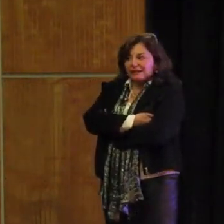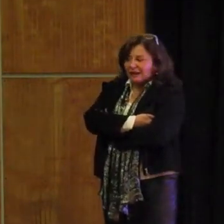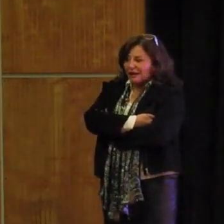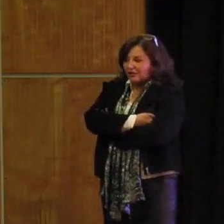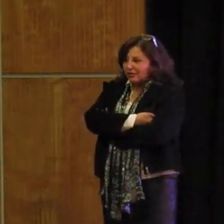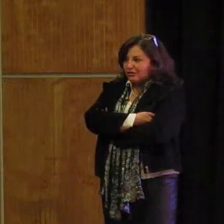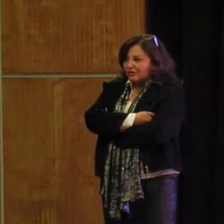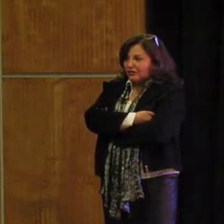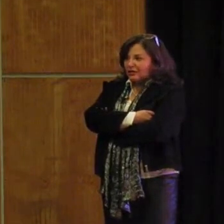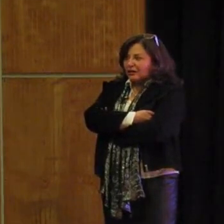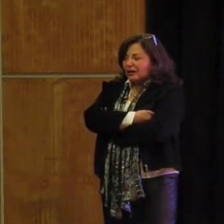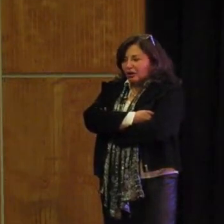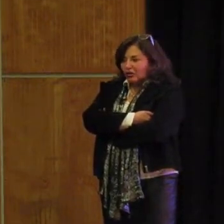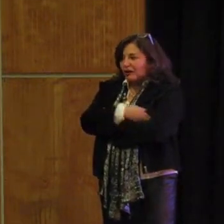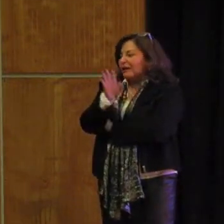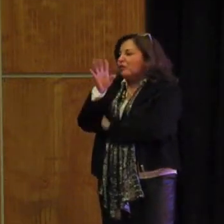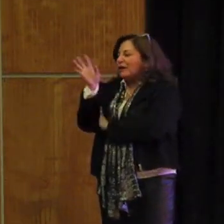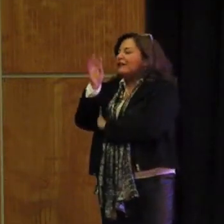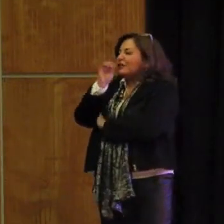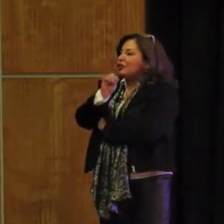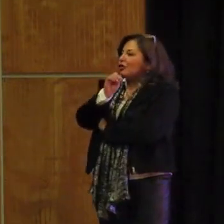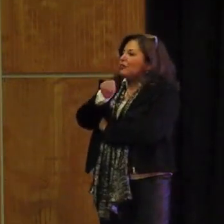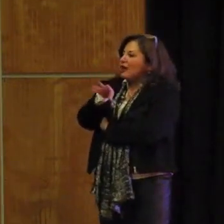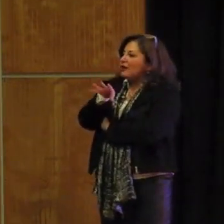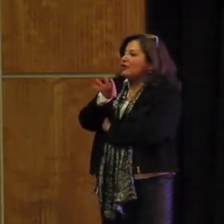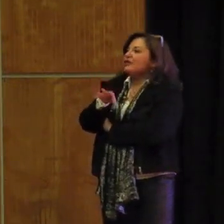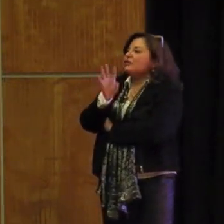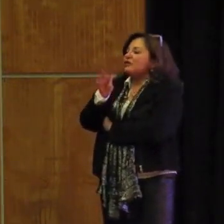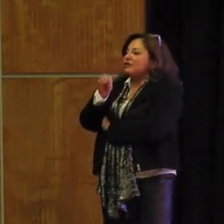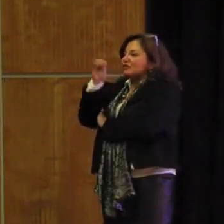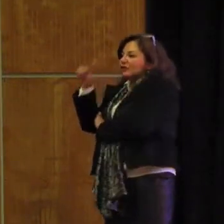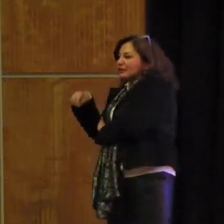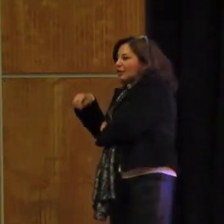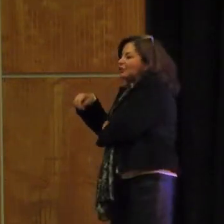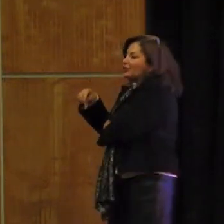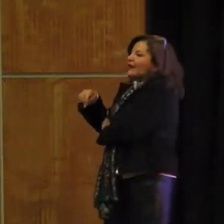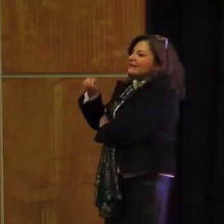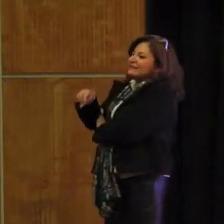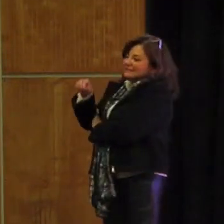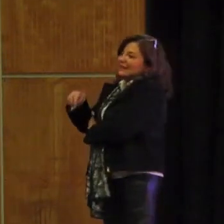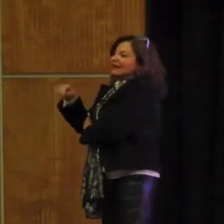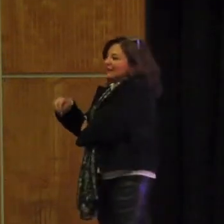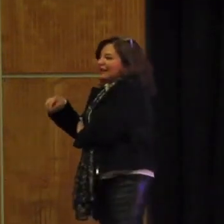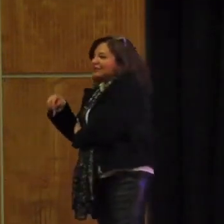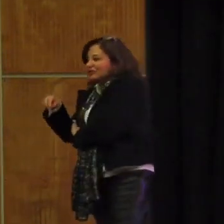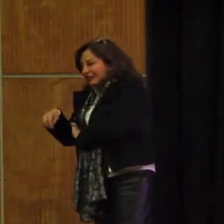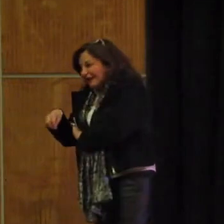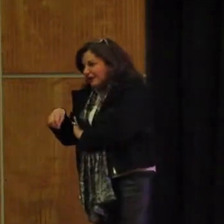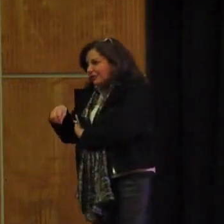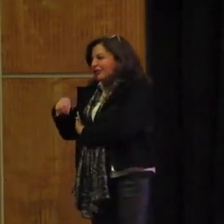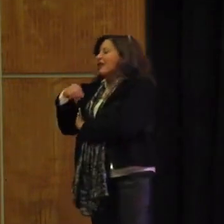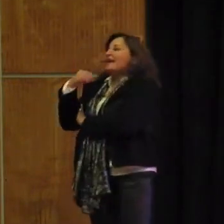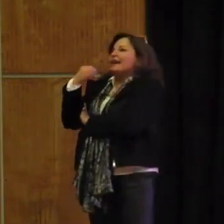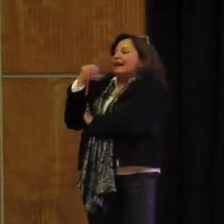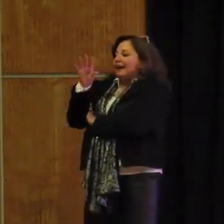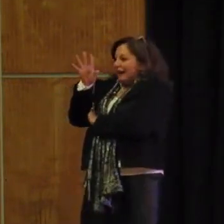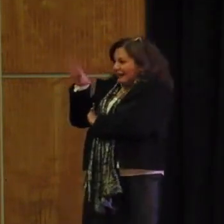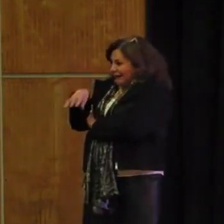al castellano, que era un castellano colombiano, que después se hizo la traducción al castellano